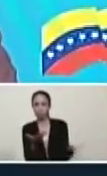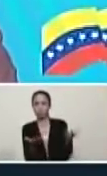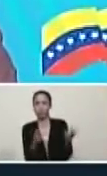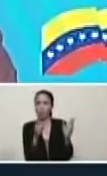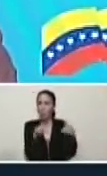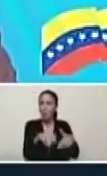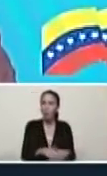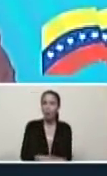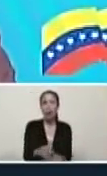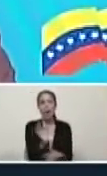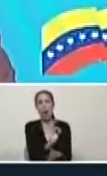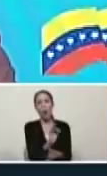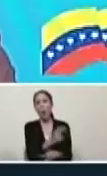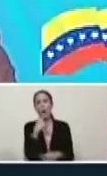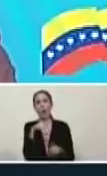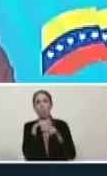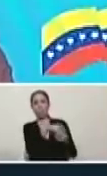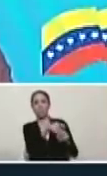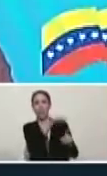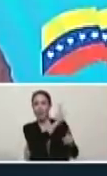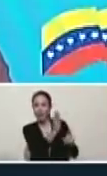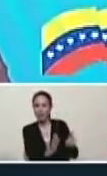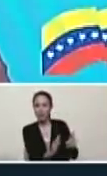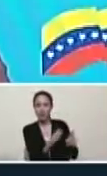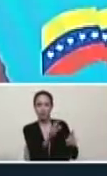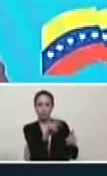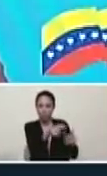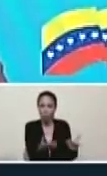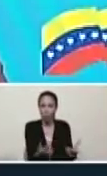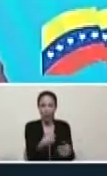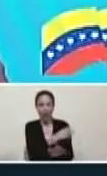Venezuela agredió a Brasil? ¿Ofendió a Brasil?